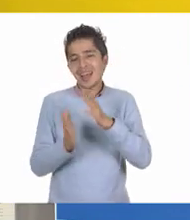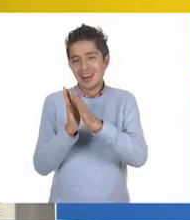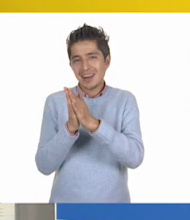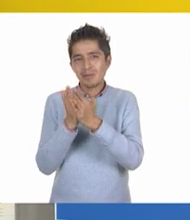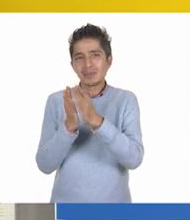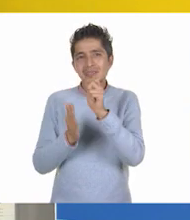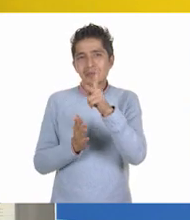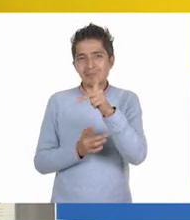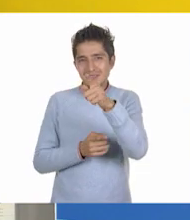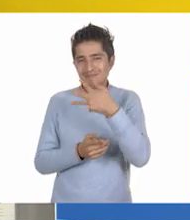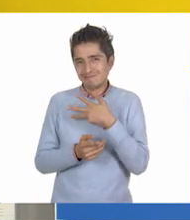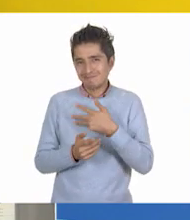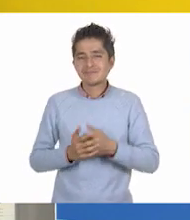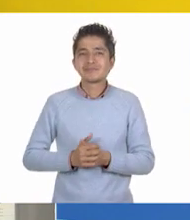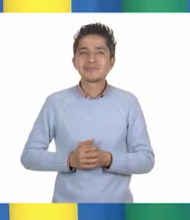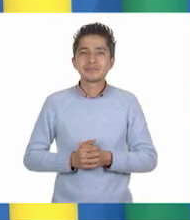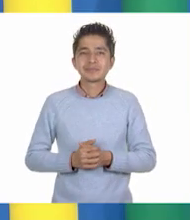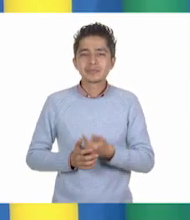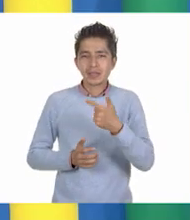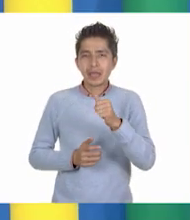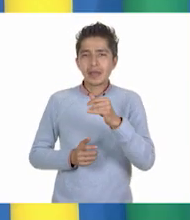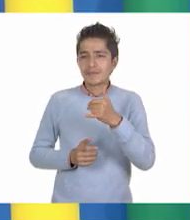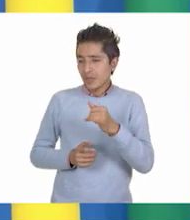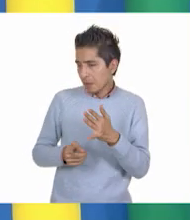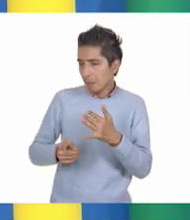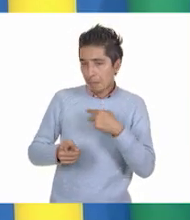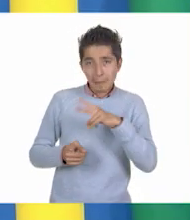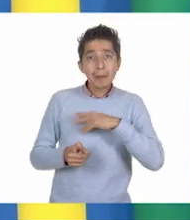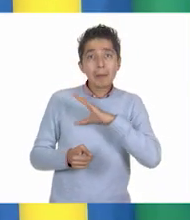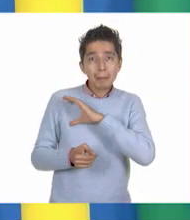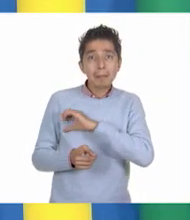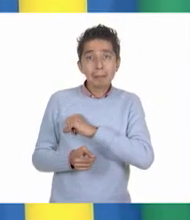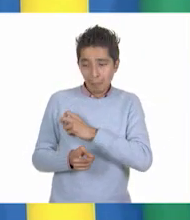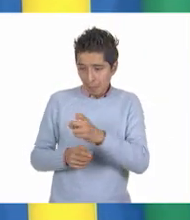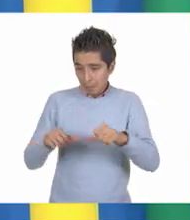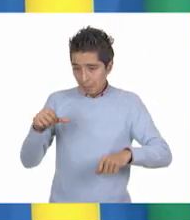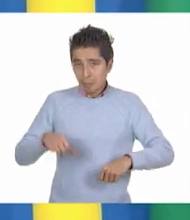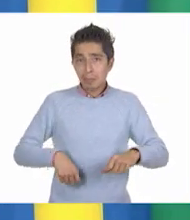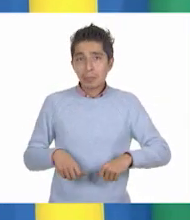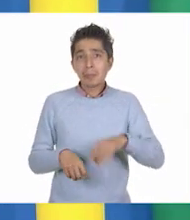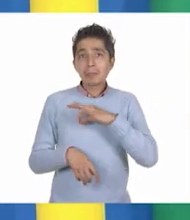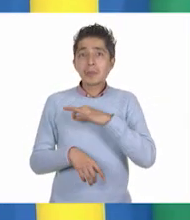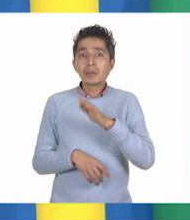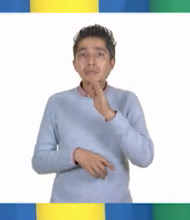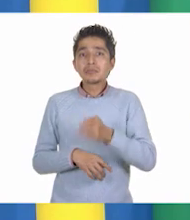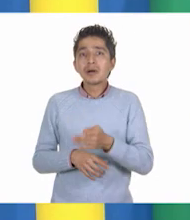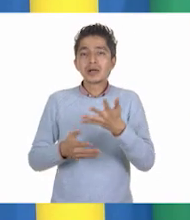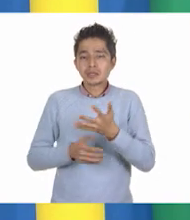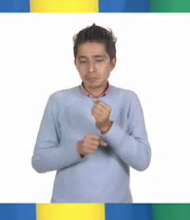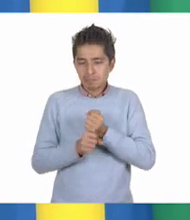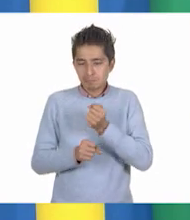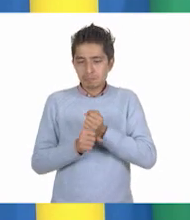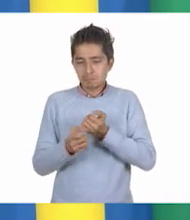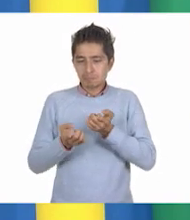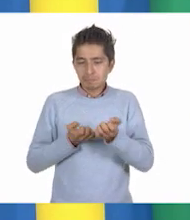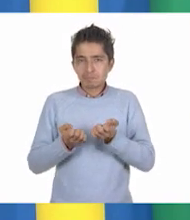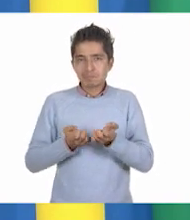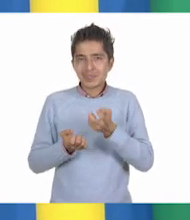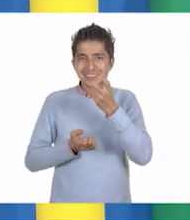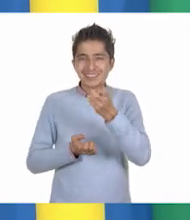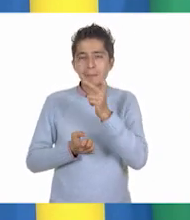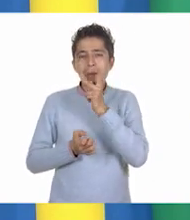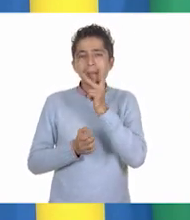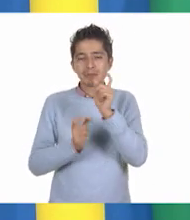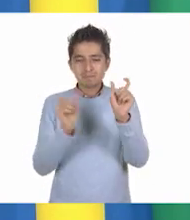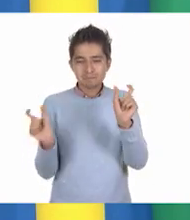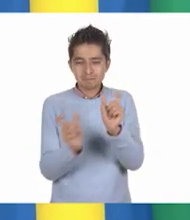texto. Gaby, pues esta actividad me encantó porque nos permite pues ir practicando estas conjugaciones